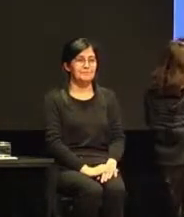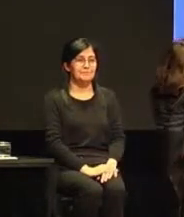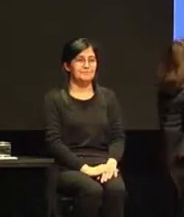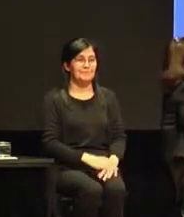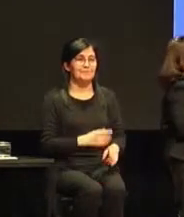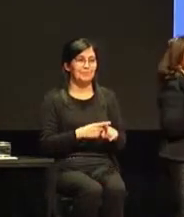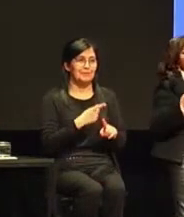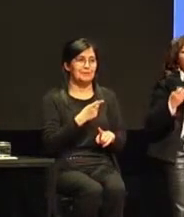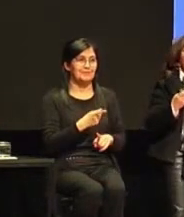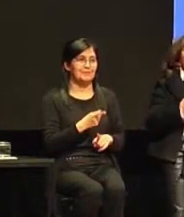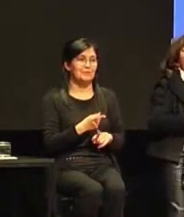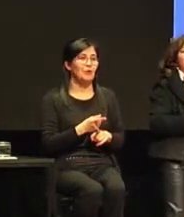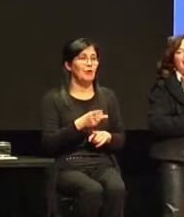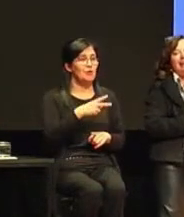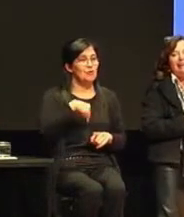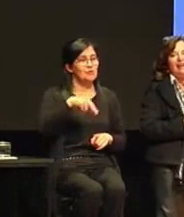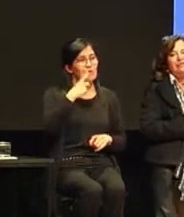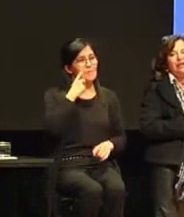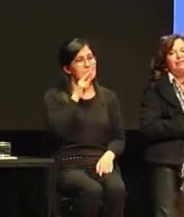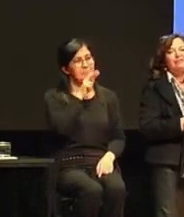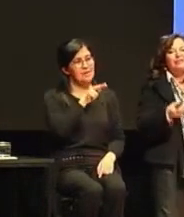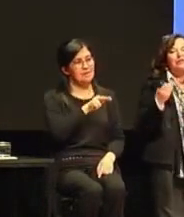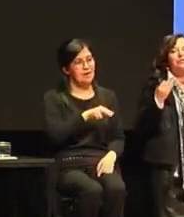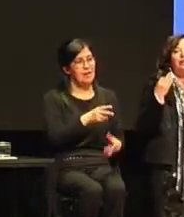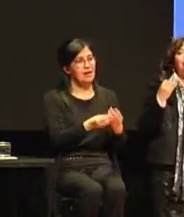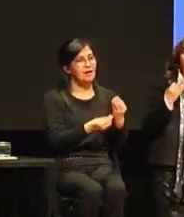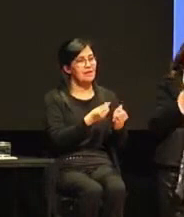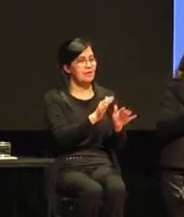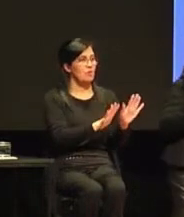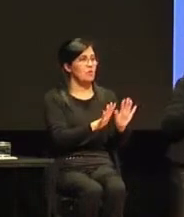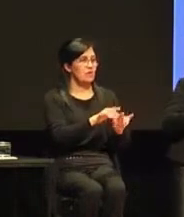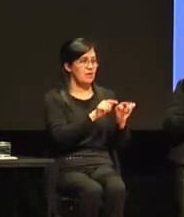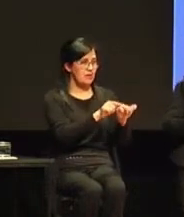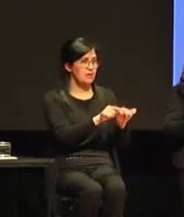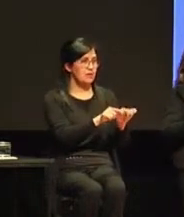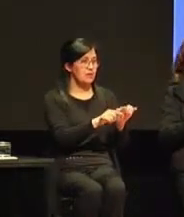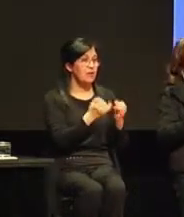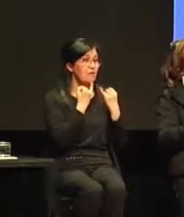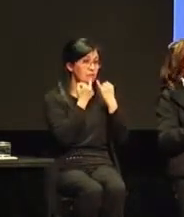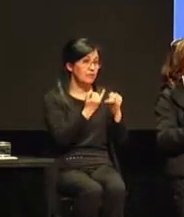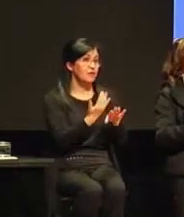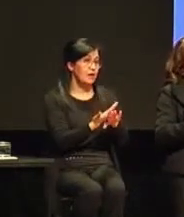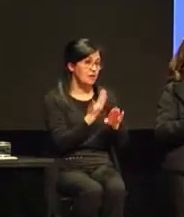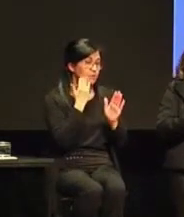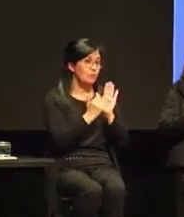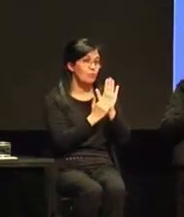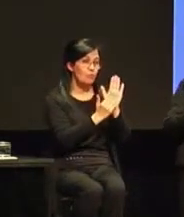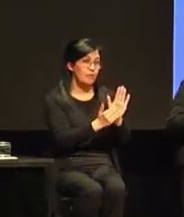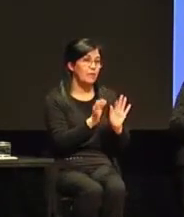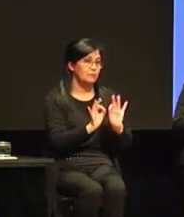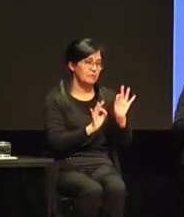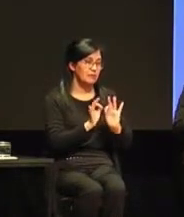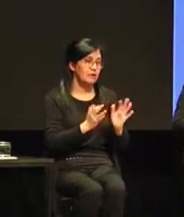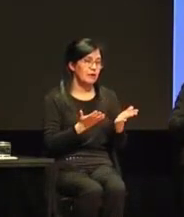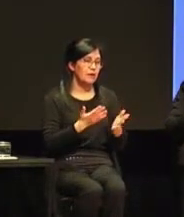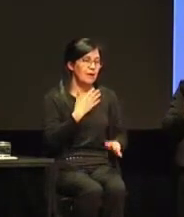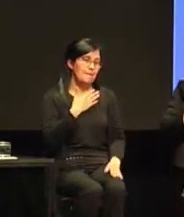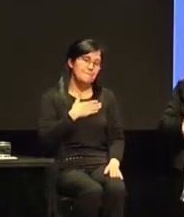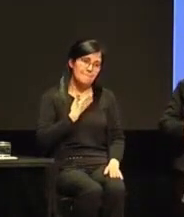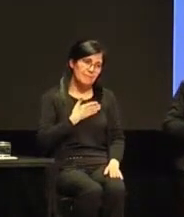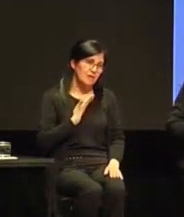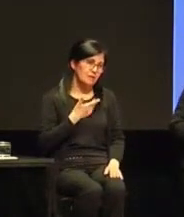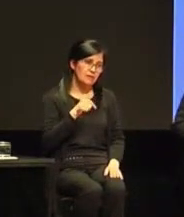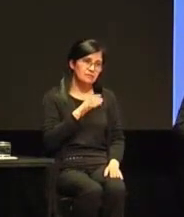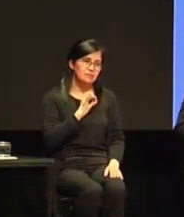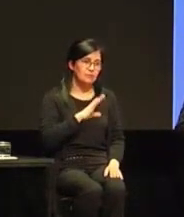Por lo tanto, tenemos que mirar la calidad de cuidados enfermeros, pero esos son los datos que tenemos que mostrar y que lamentablemente en Chile